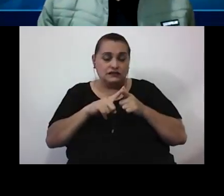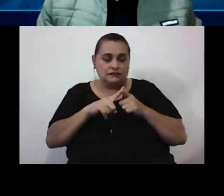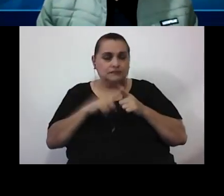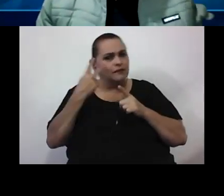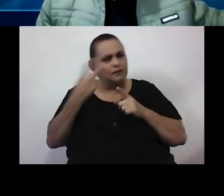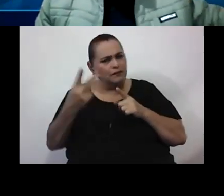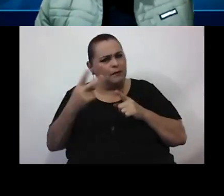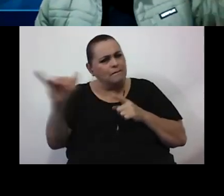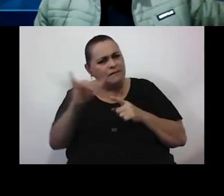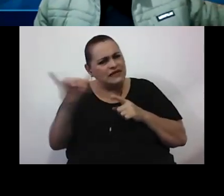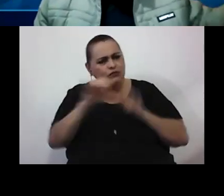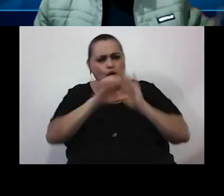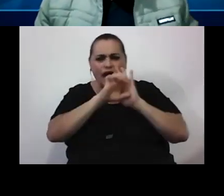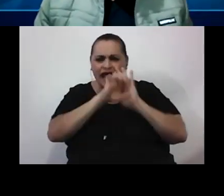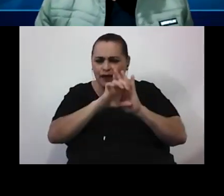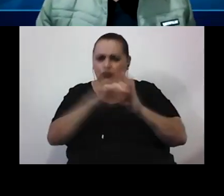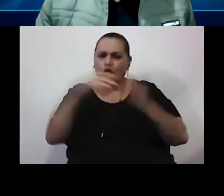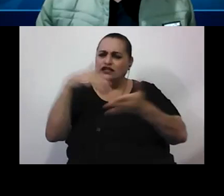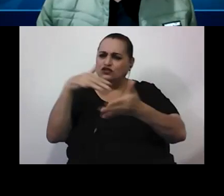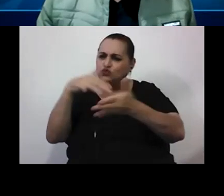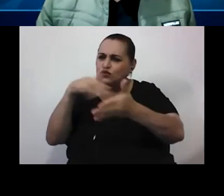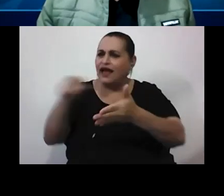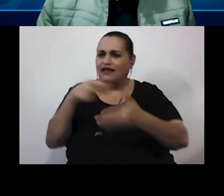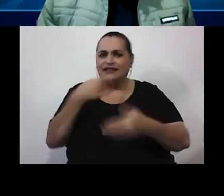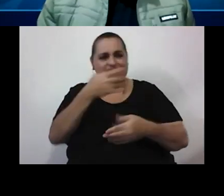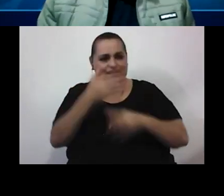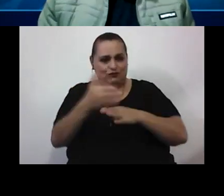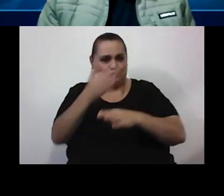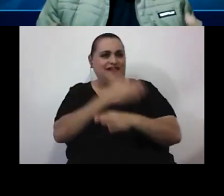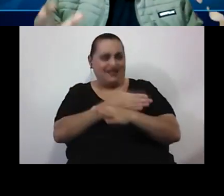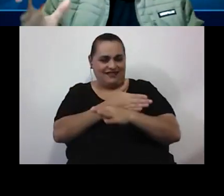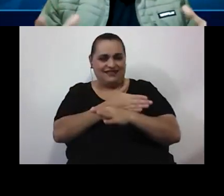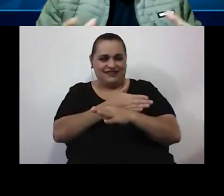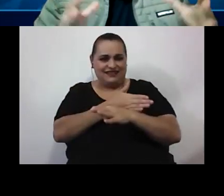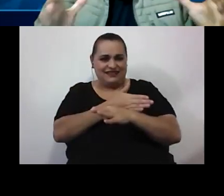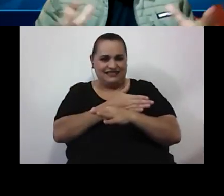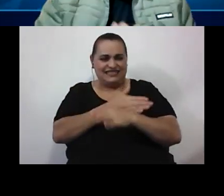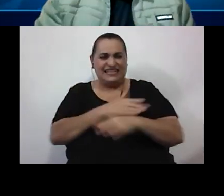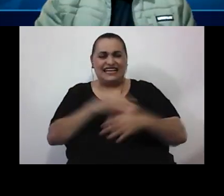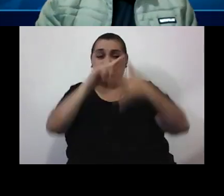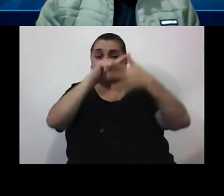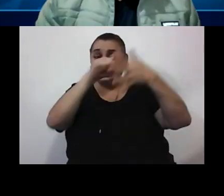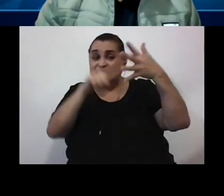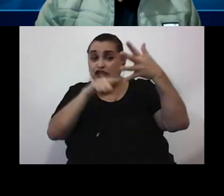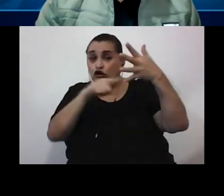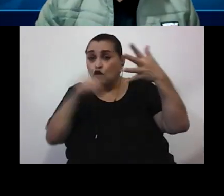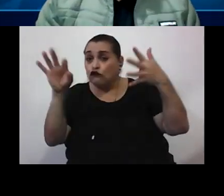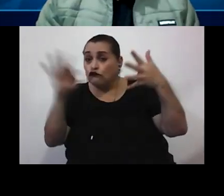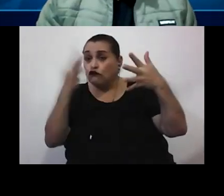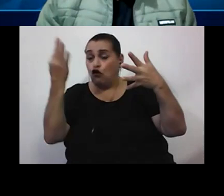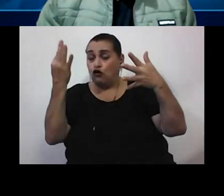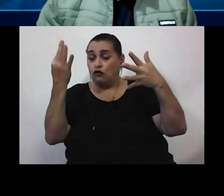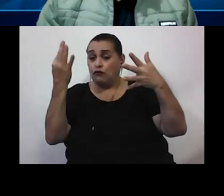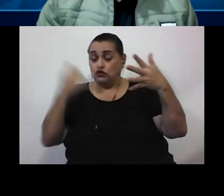el mismo ejemplo de la alumna y el alumno que habíamos citado hace un ratito. 5 formas en que usted